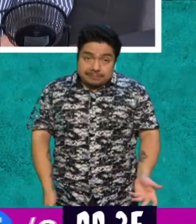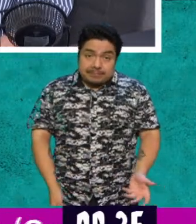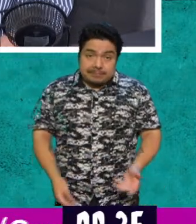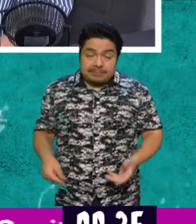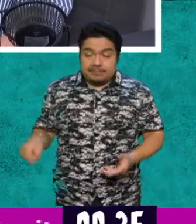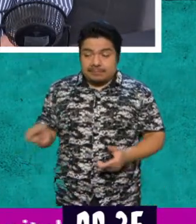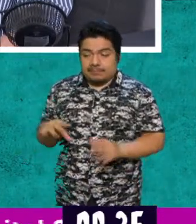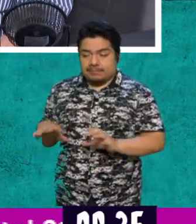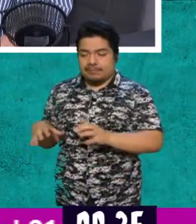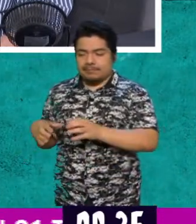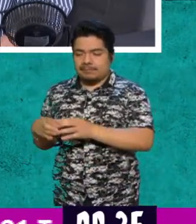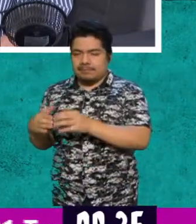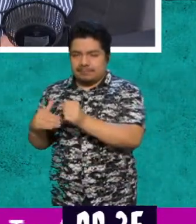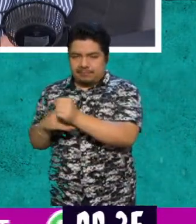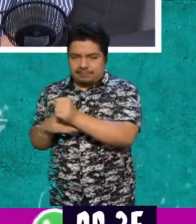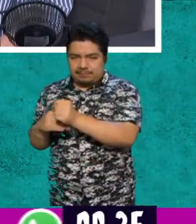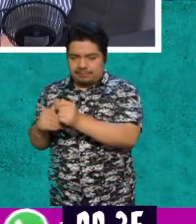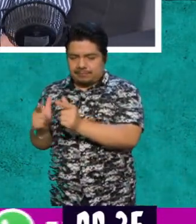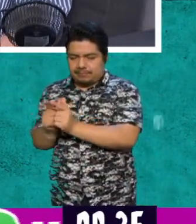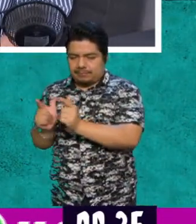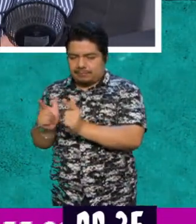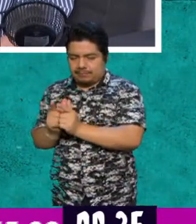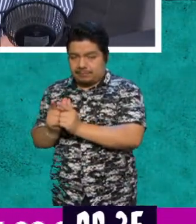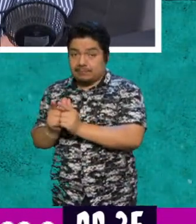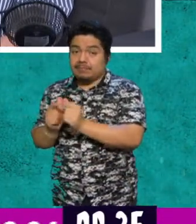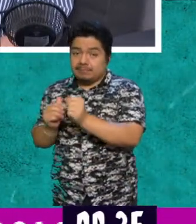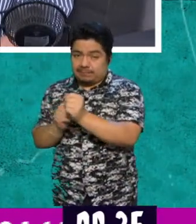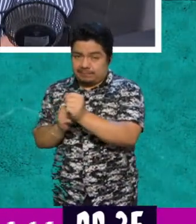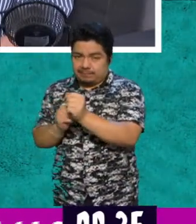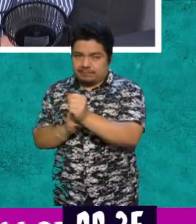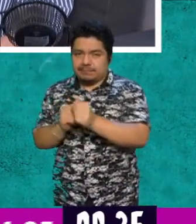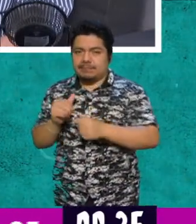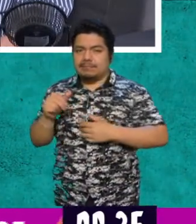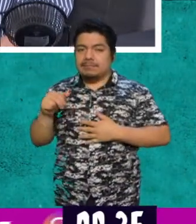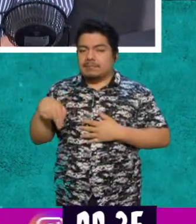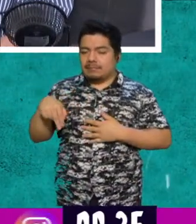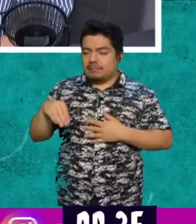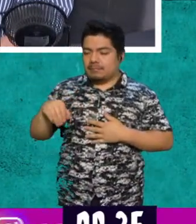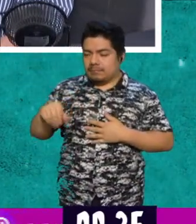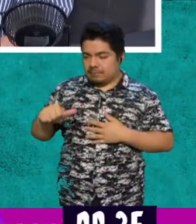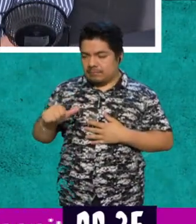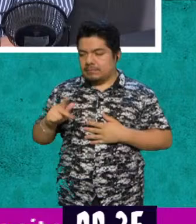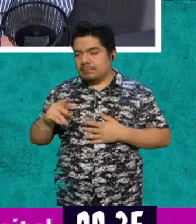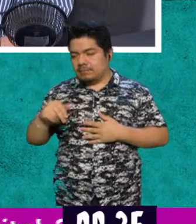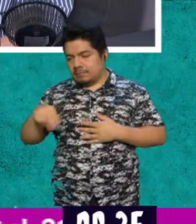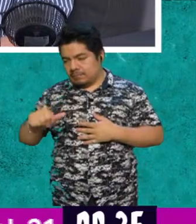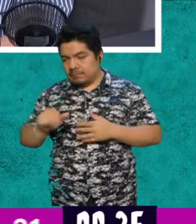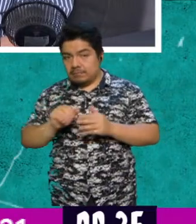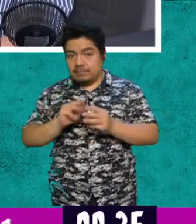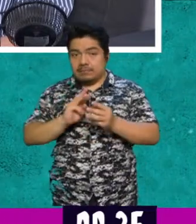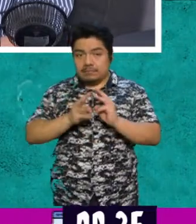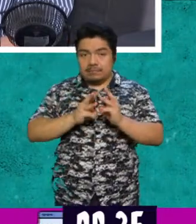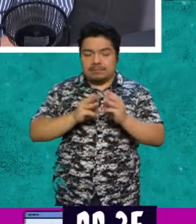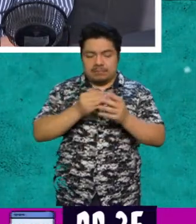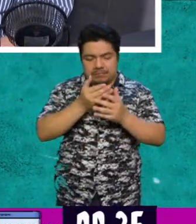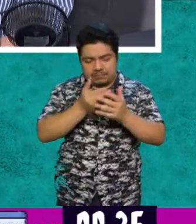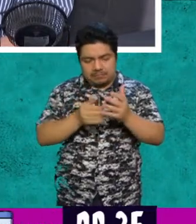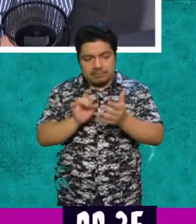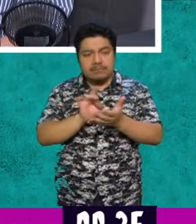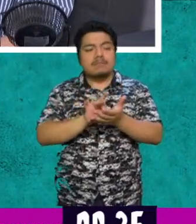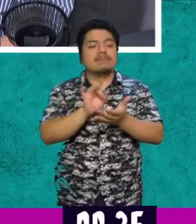grupos oscuros. Entonces, Norma Piña manda estos WhatsApp con el propósito, y lo dice en